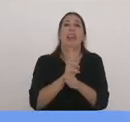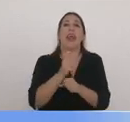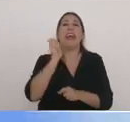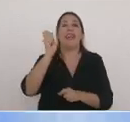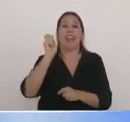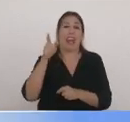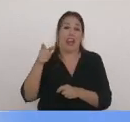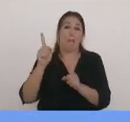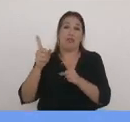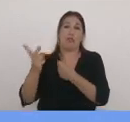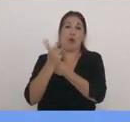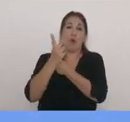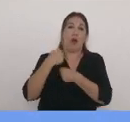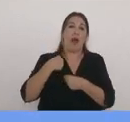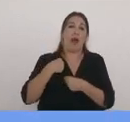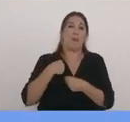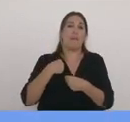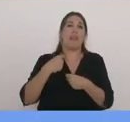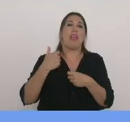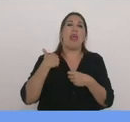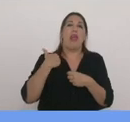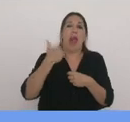A mí, a mi hermano, a mis nietos.